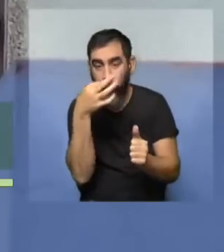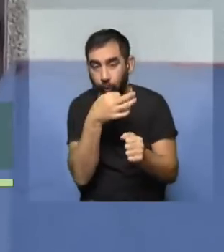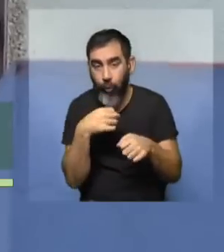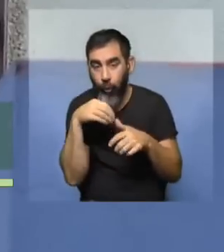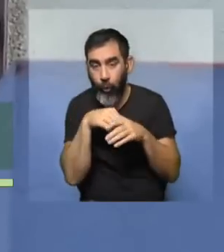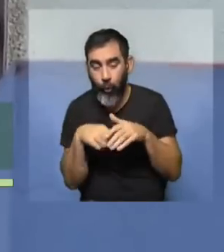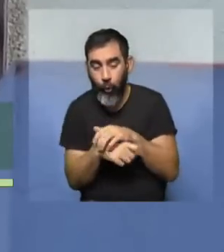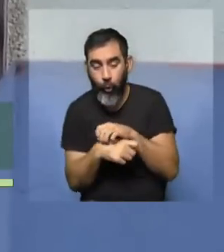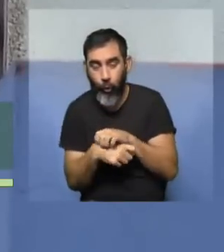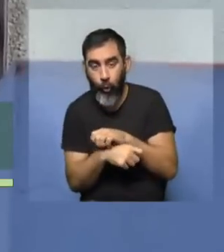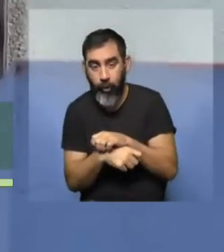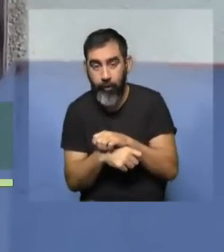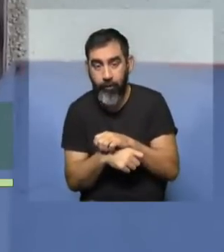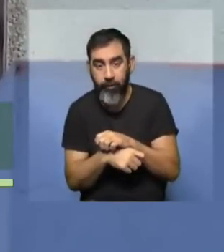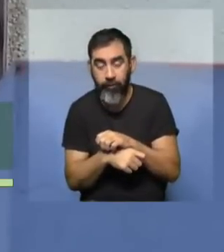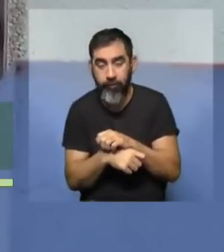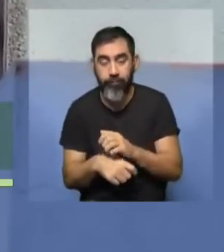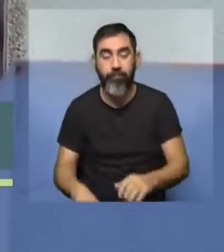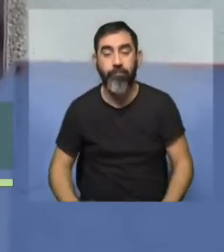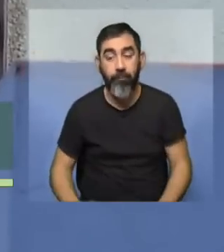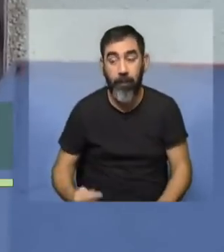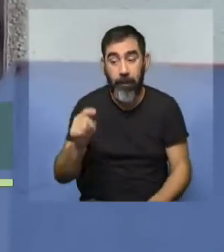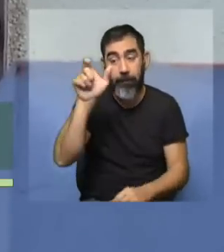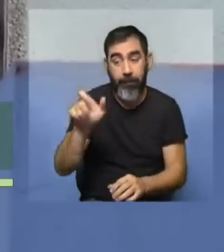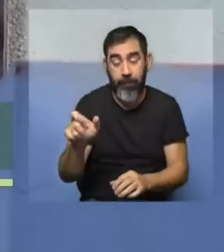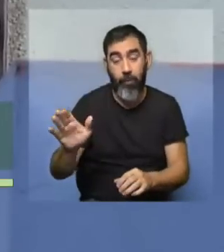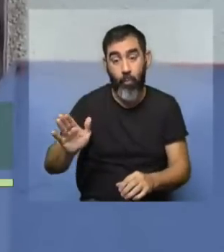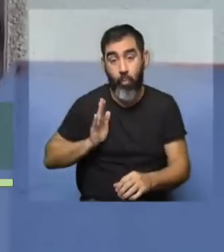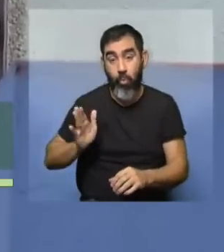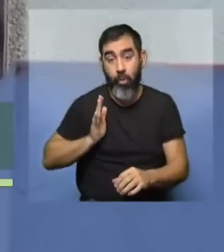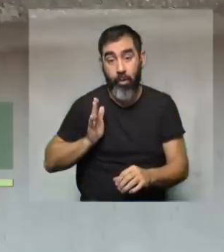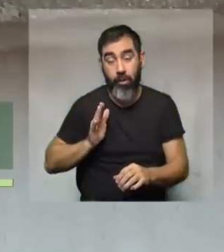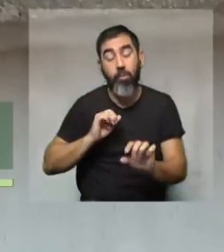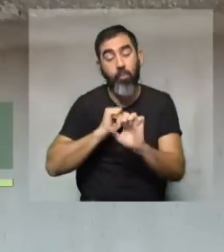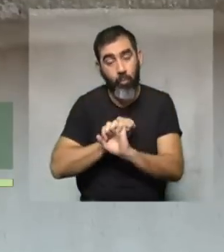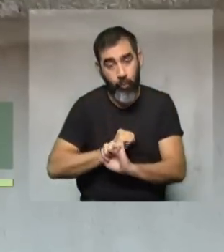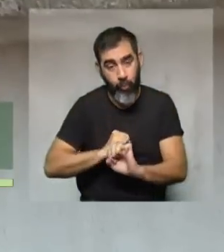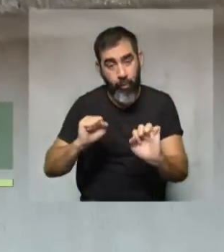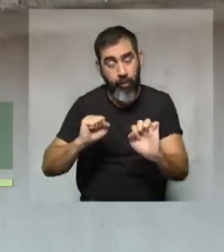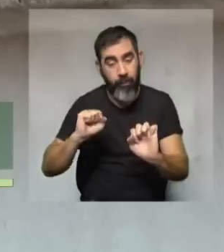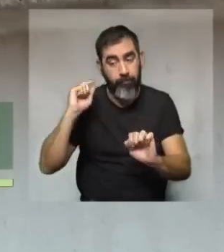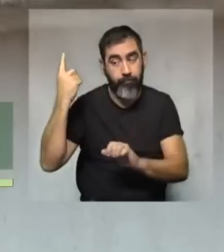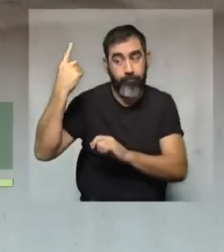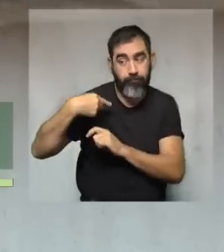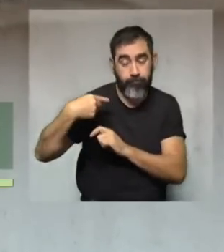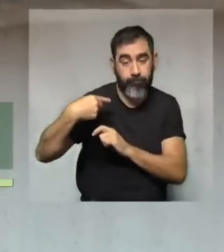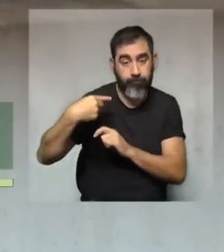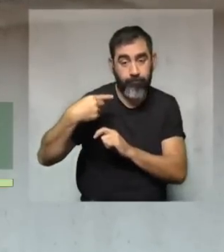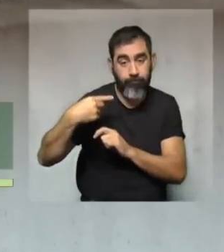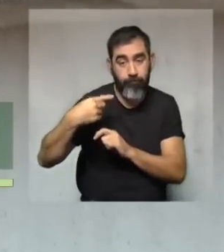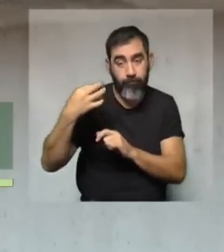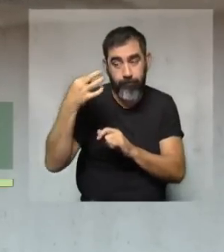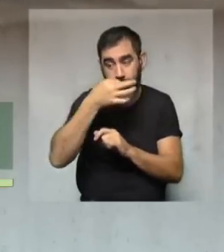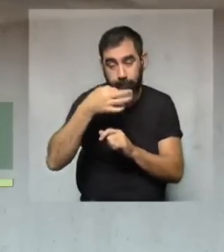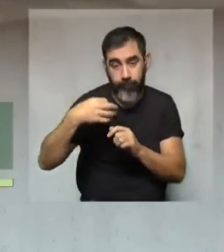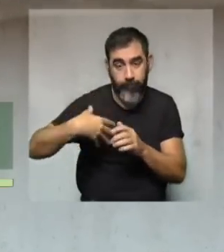para consumo y esa persona esa mujer puede quedar condenada En definitiva por esa por